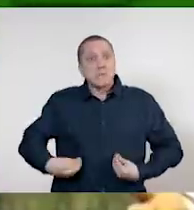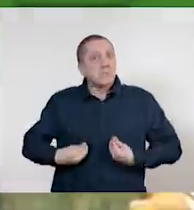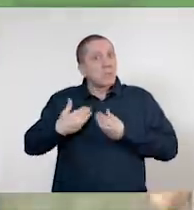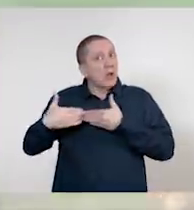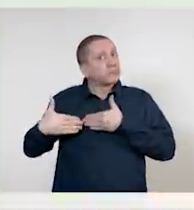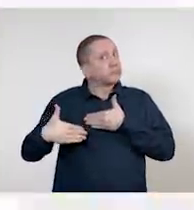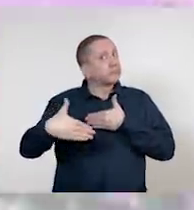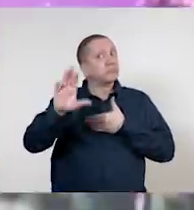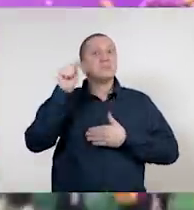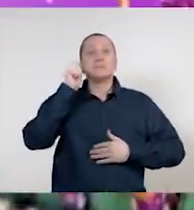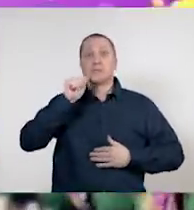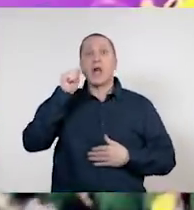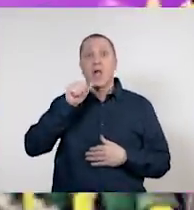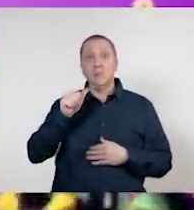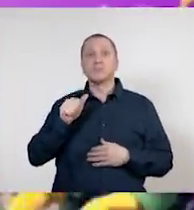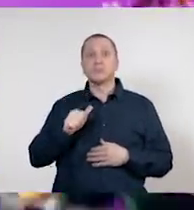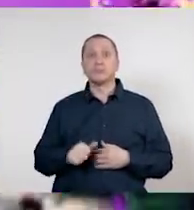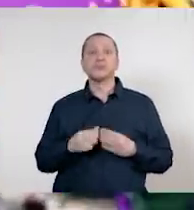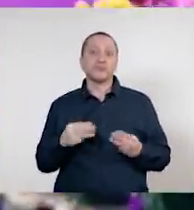la vida.